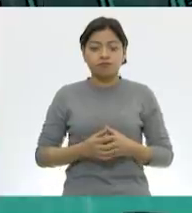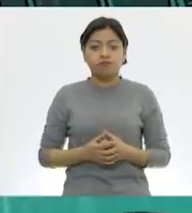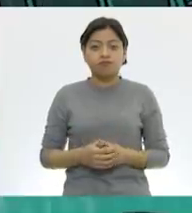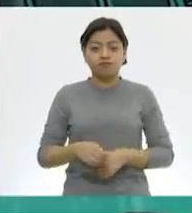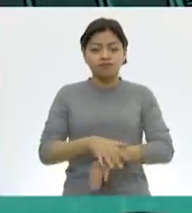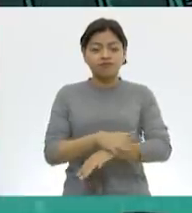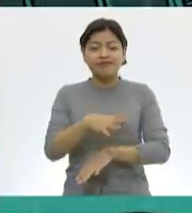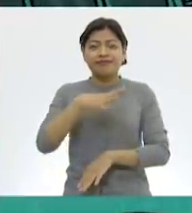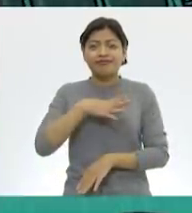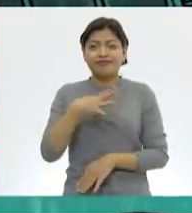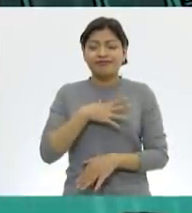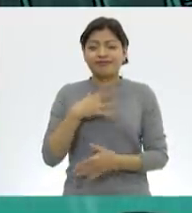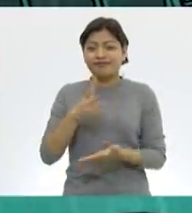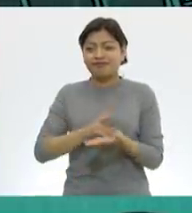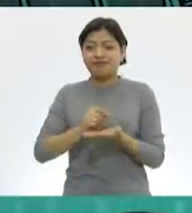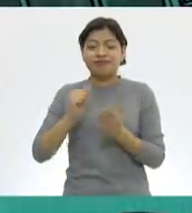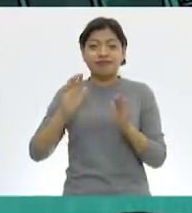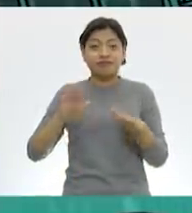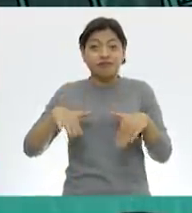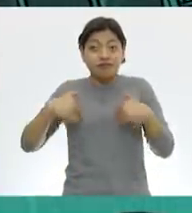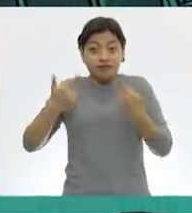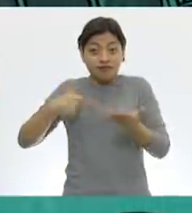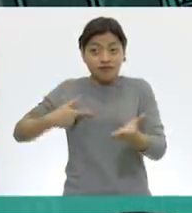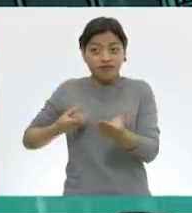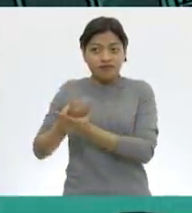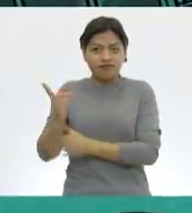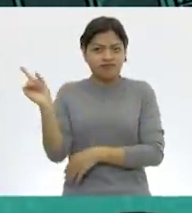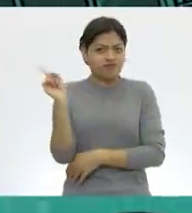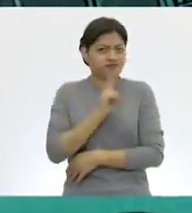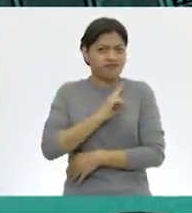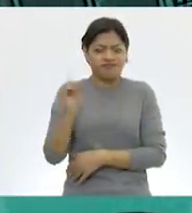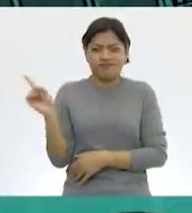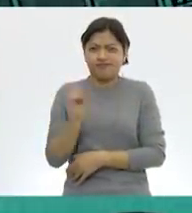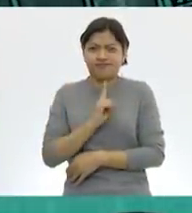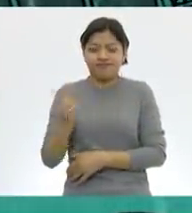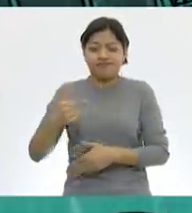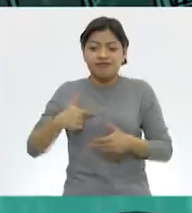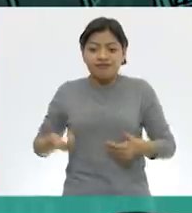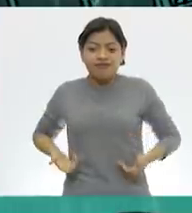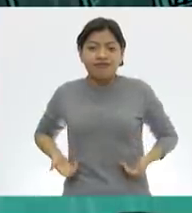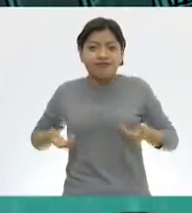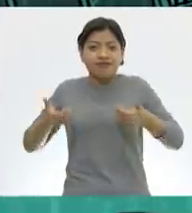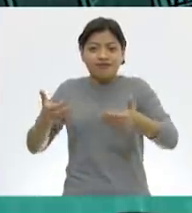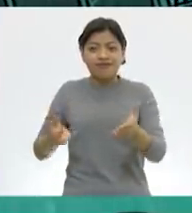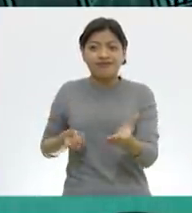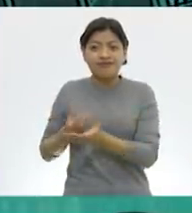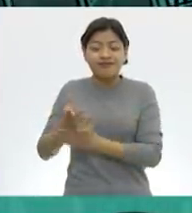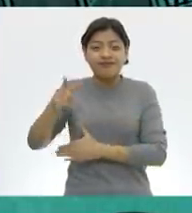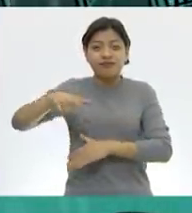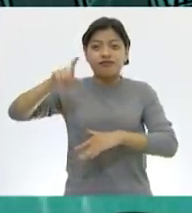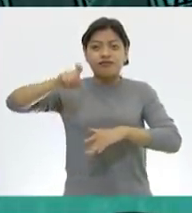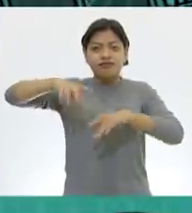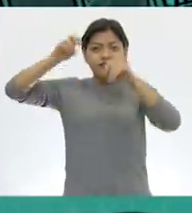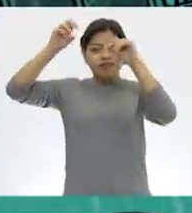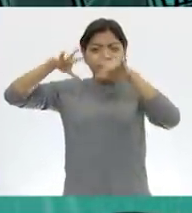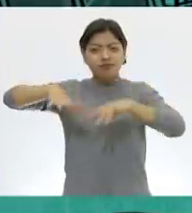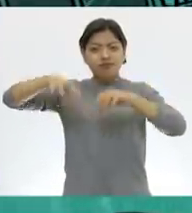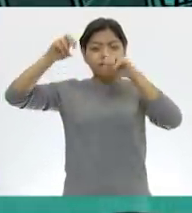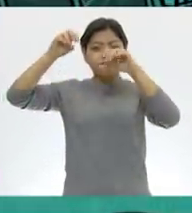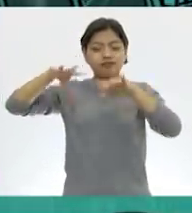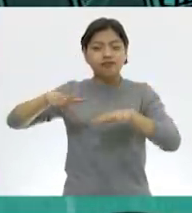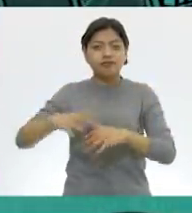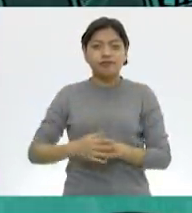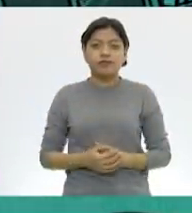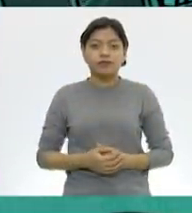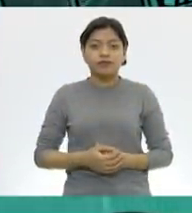y mucho menos aventurarme, Dios sabe con qué rumbo, por esas calles tan húmedas y resbaladizas.